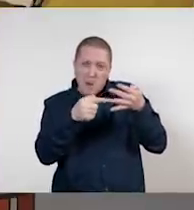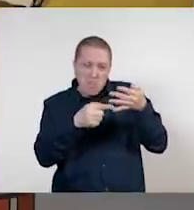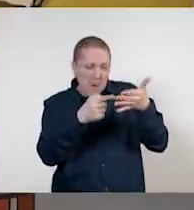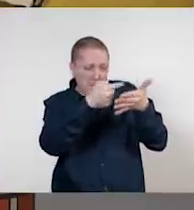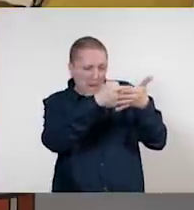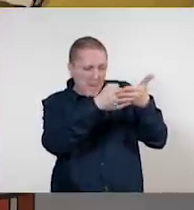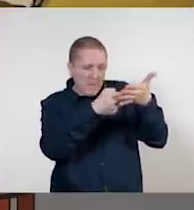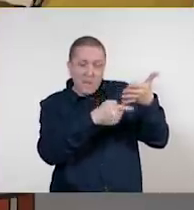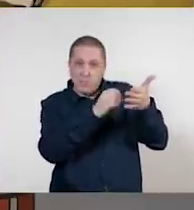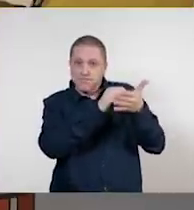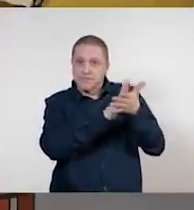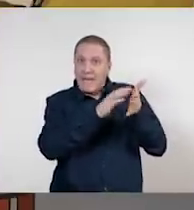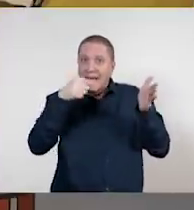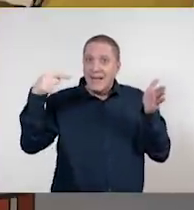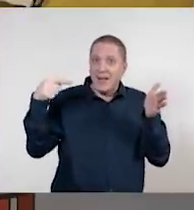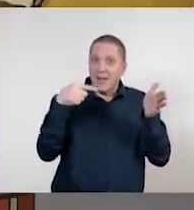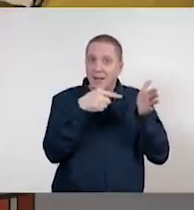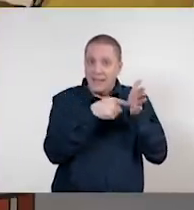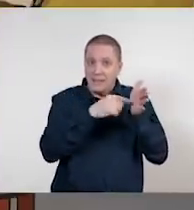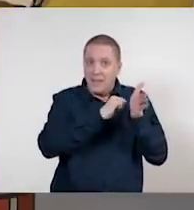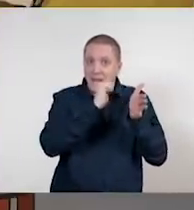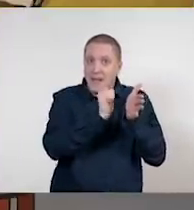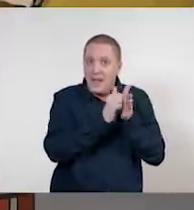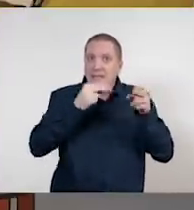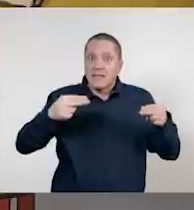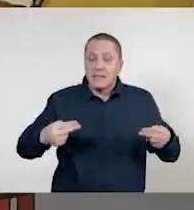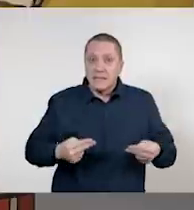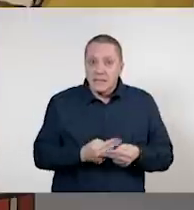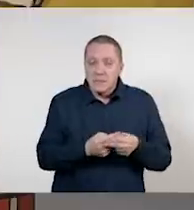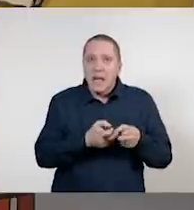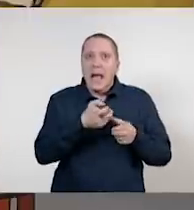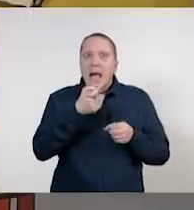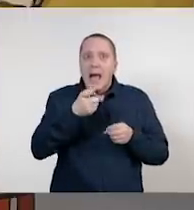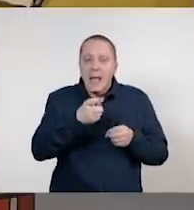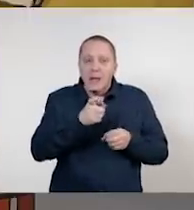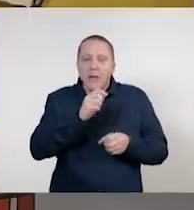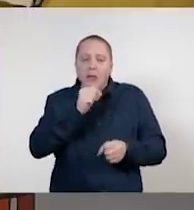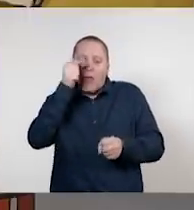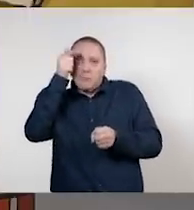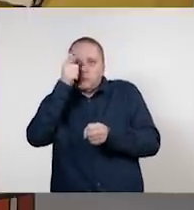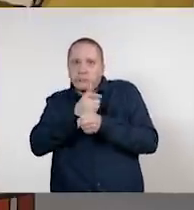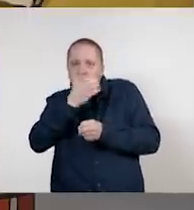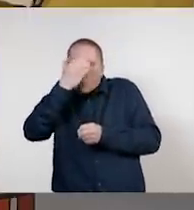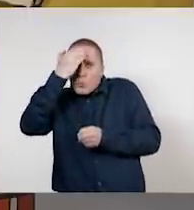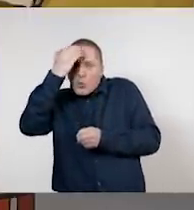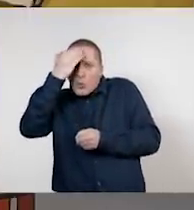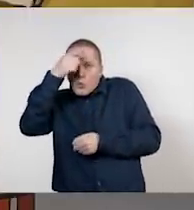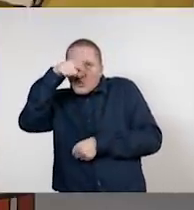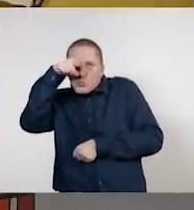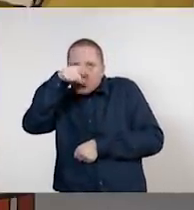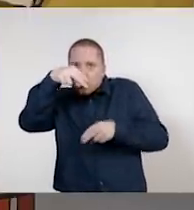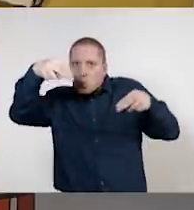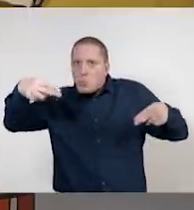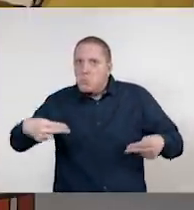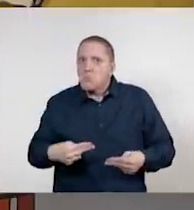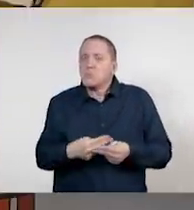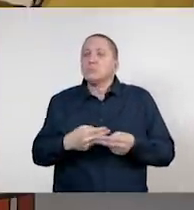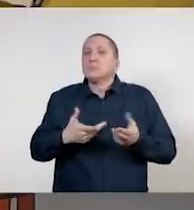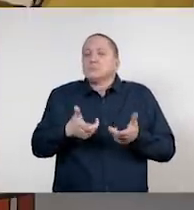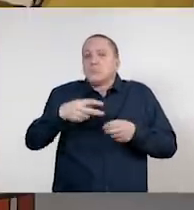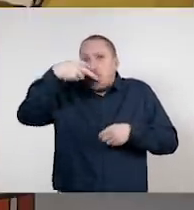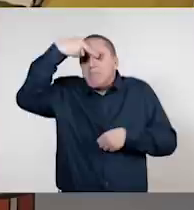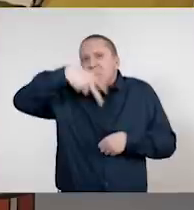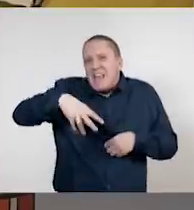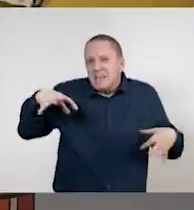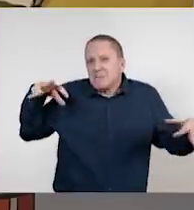datos, entonces, a partir del acta de nacimiento, quiere decir que nos están reconociendo como mexicanos. Y al reconocernos